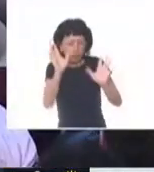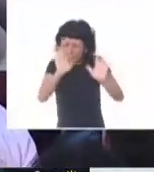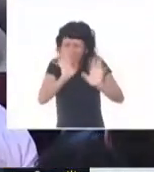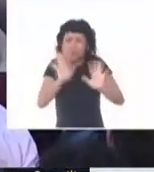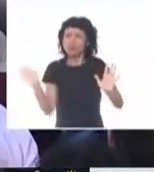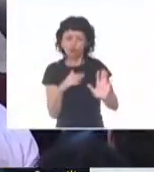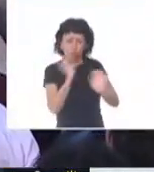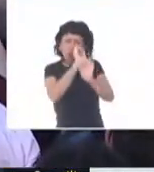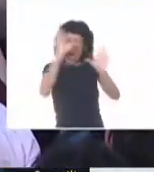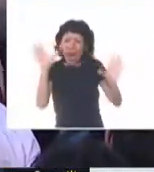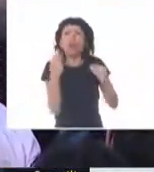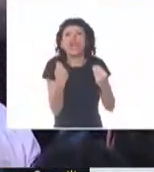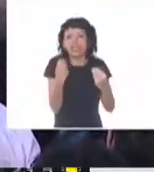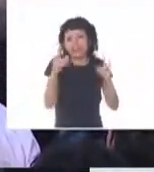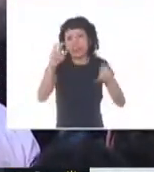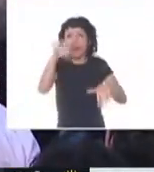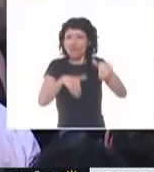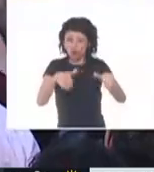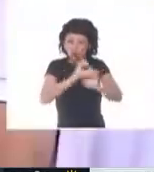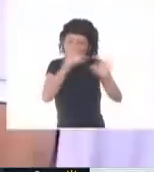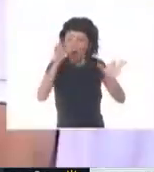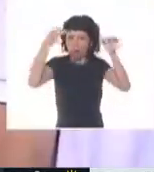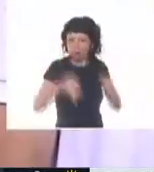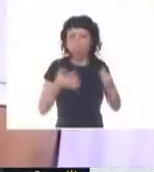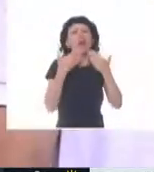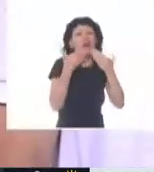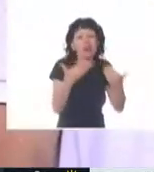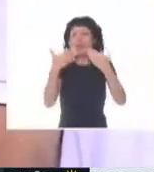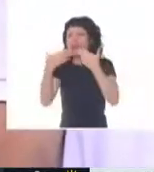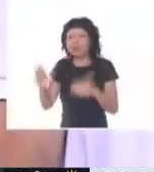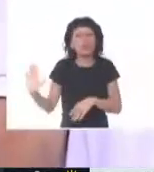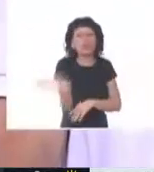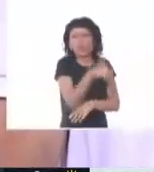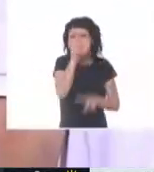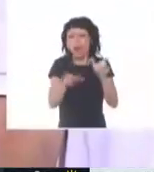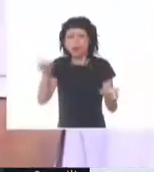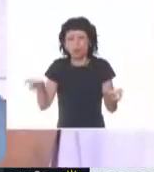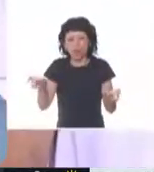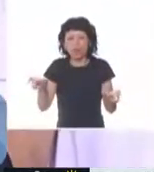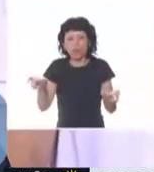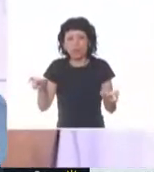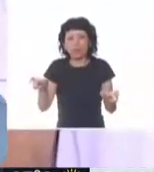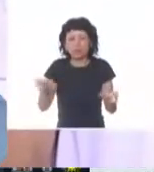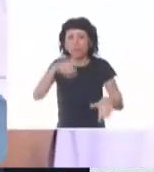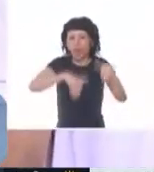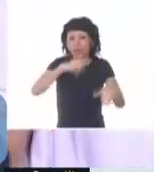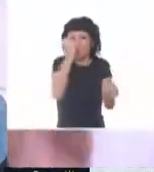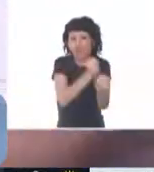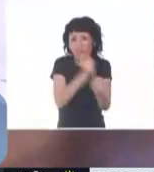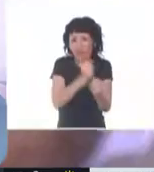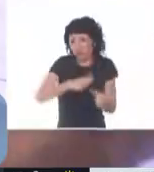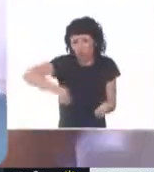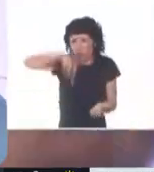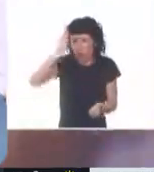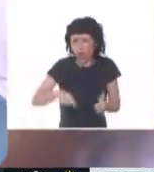democrática, que es el voto de los ciudadanos. Así que gracias a todos los que trabajaron a lo largo del día de hoy, a lo